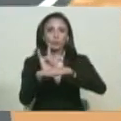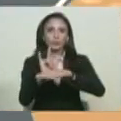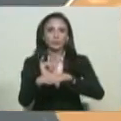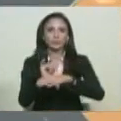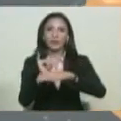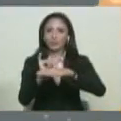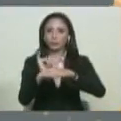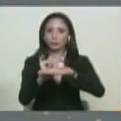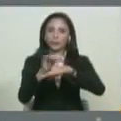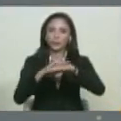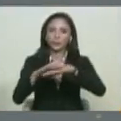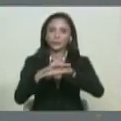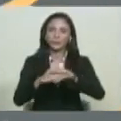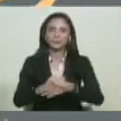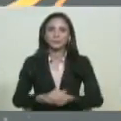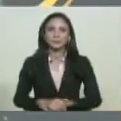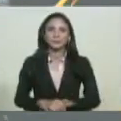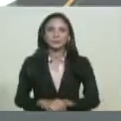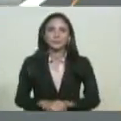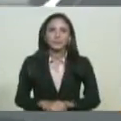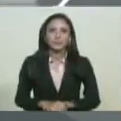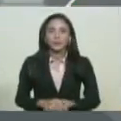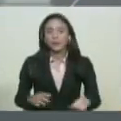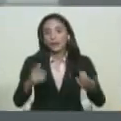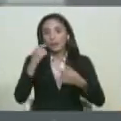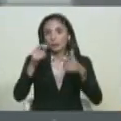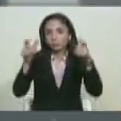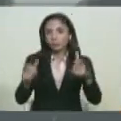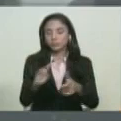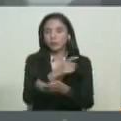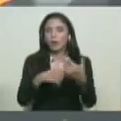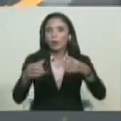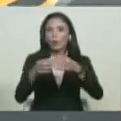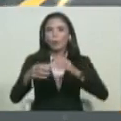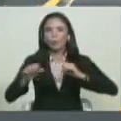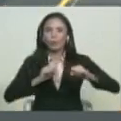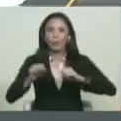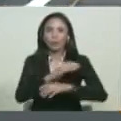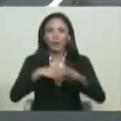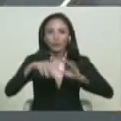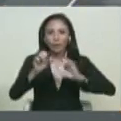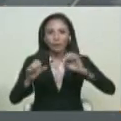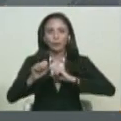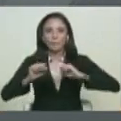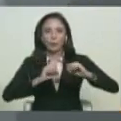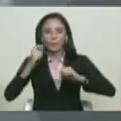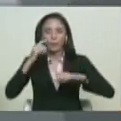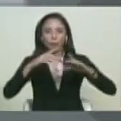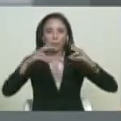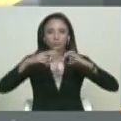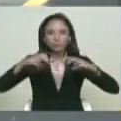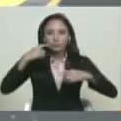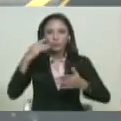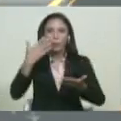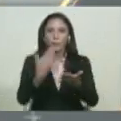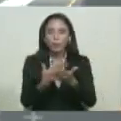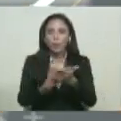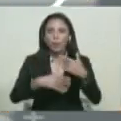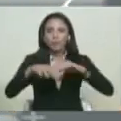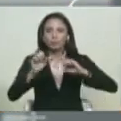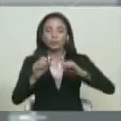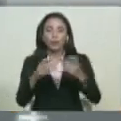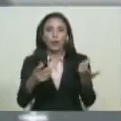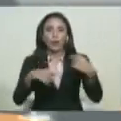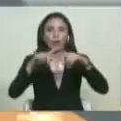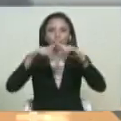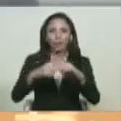del estado Sucre. Y las autoridades Funvisi, revisando con los expertos la magnitud del